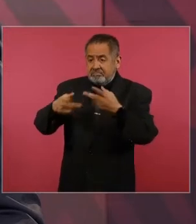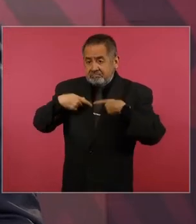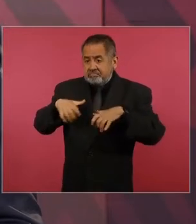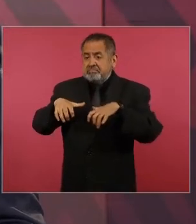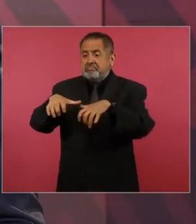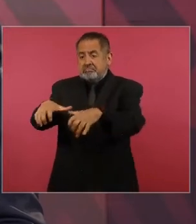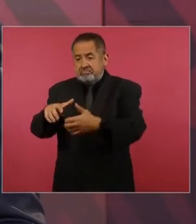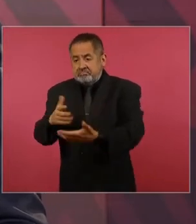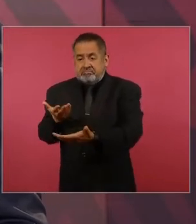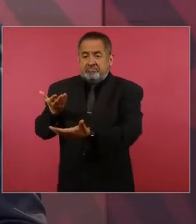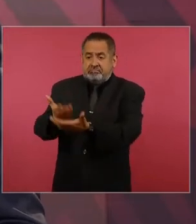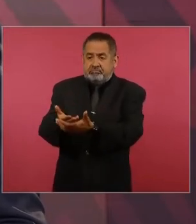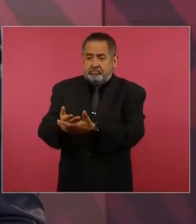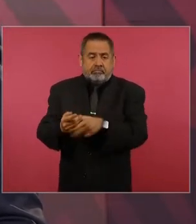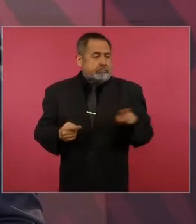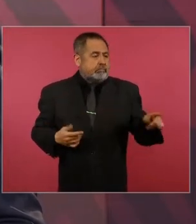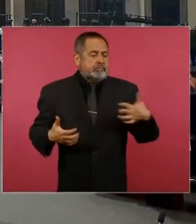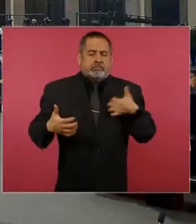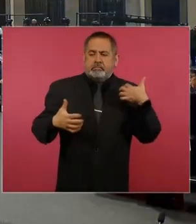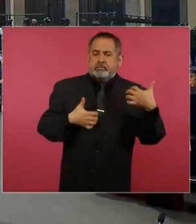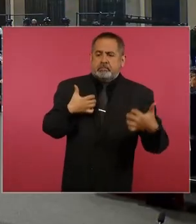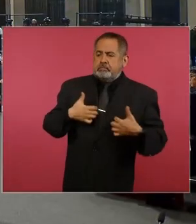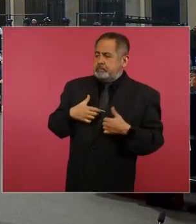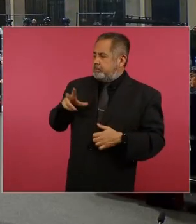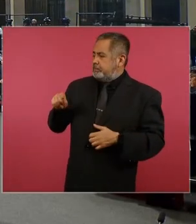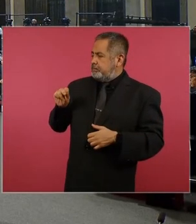Y a ellos les molesta,